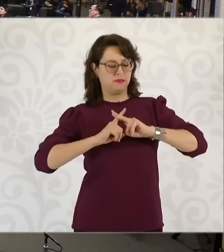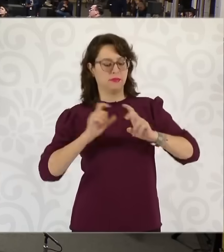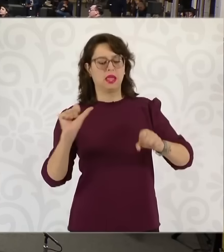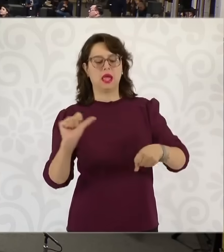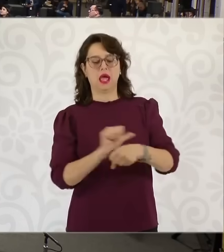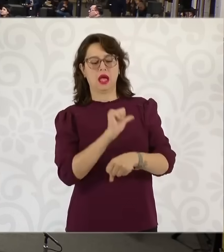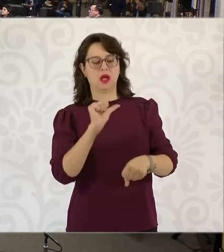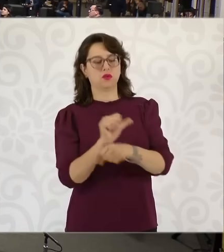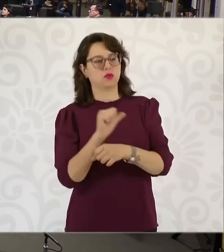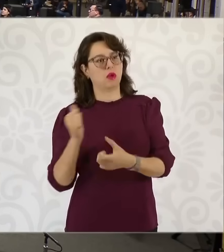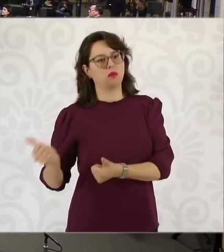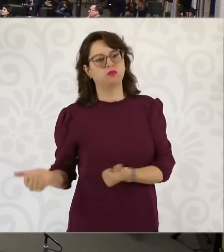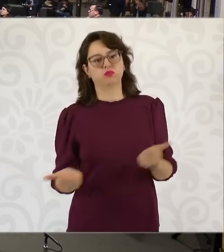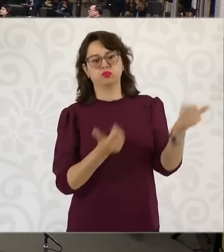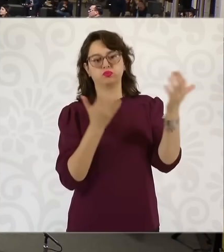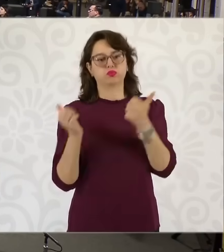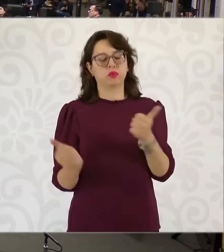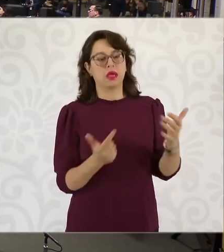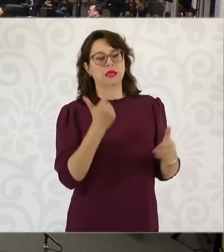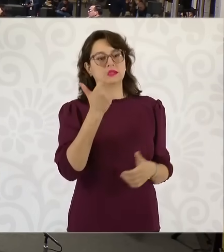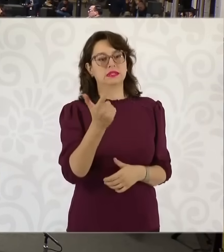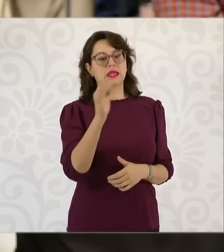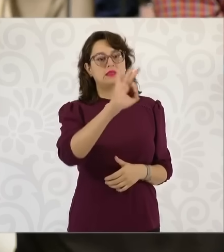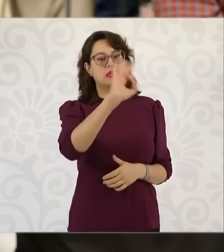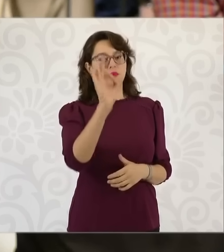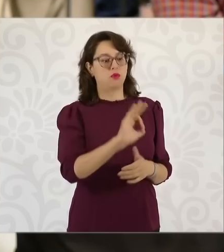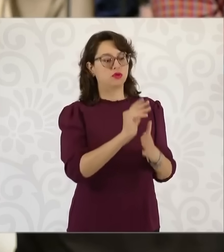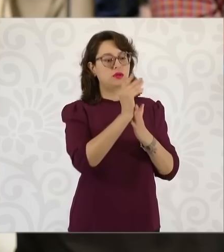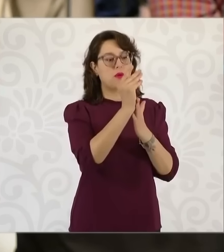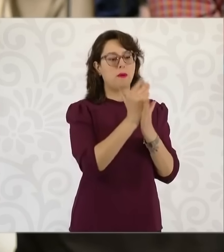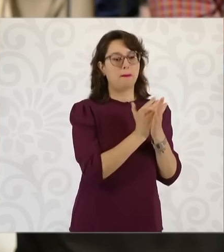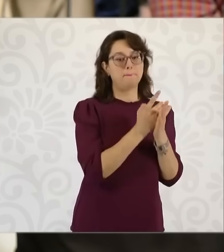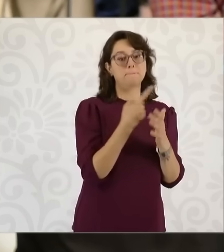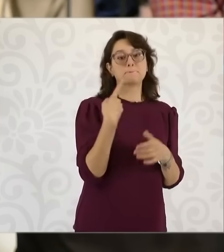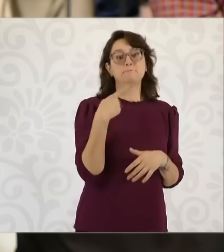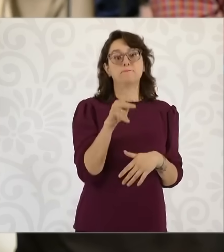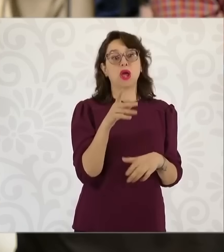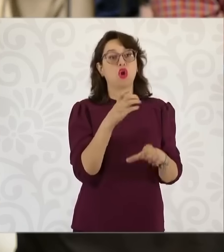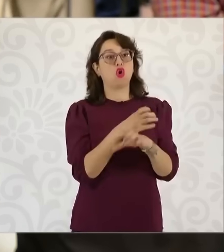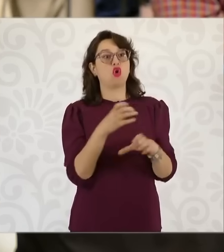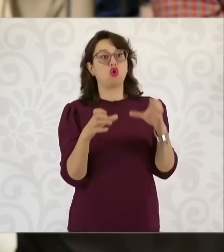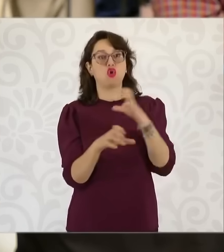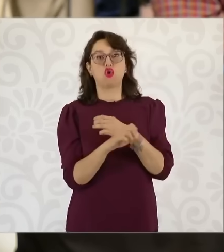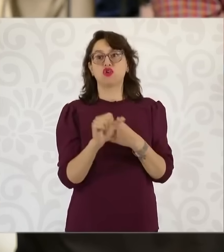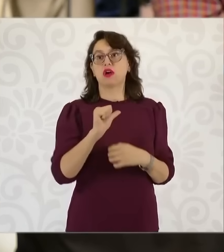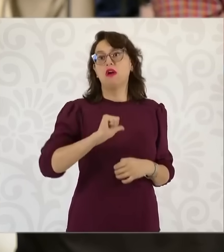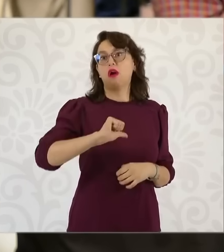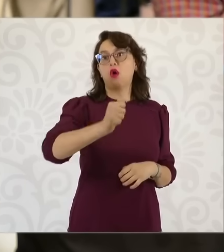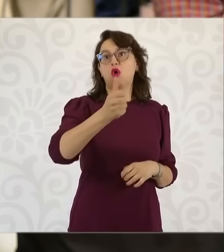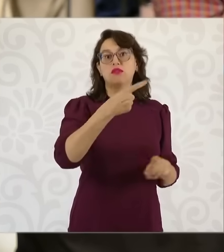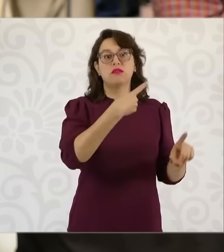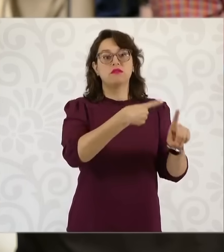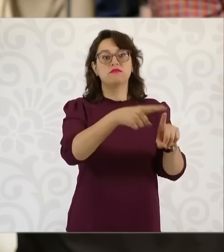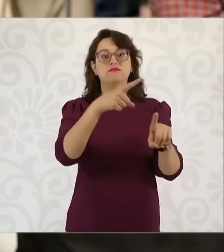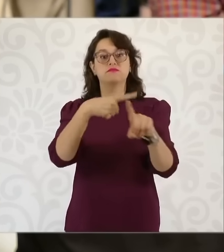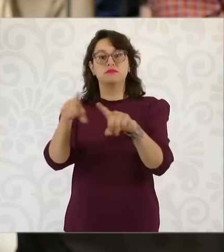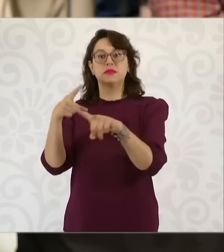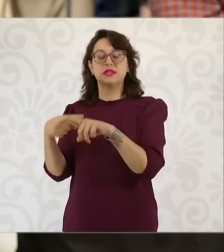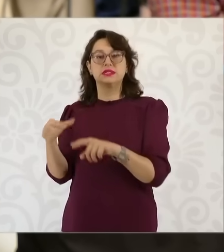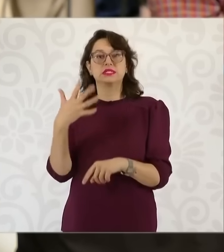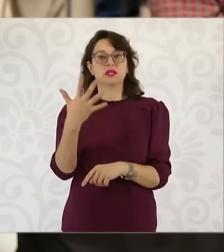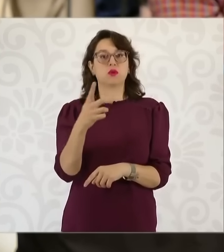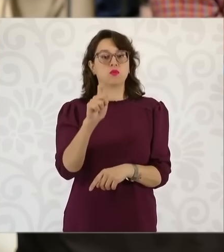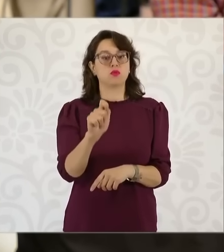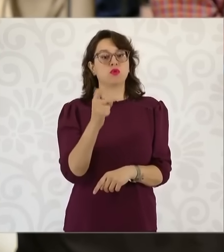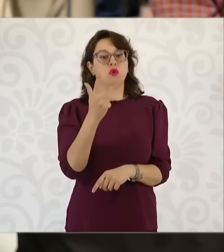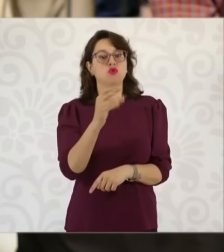un 7%, si no mal recuerdo, pero crecieron también las exportaciones de mercancías en general de México, la manufactura un 5.8%. De